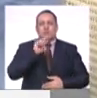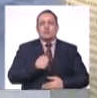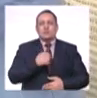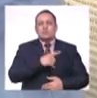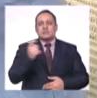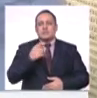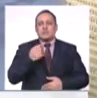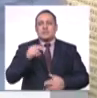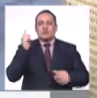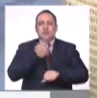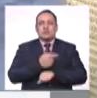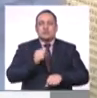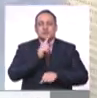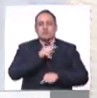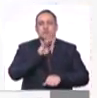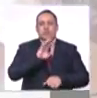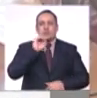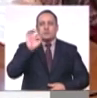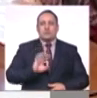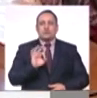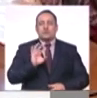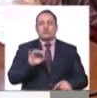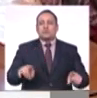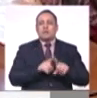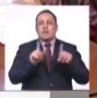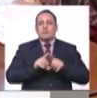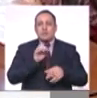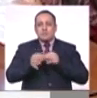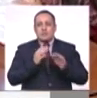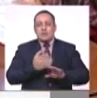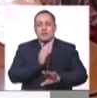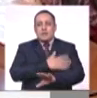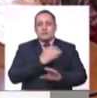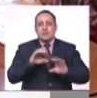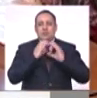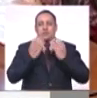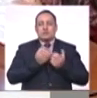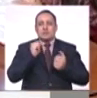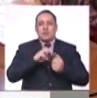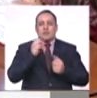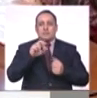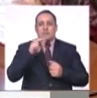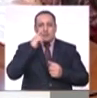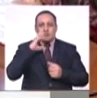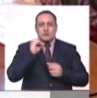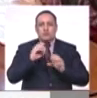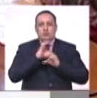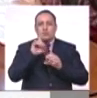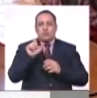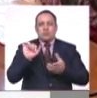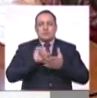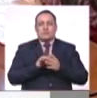un crecimiento del 140%. El dictamen mencionado, según el congresista Américo Gonza, será